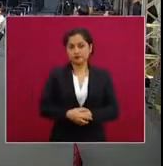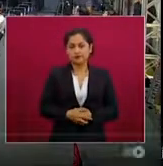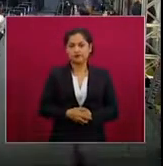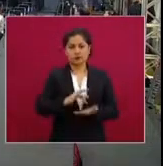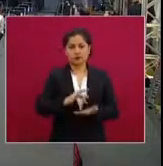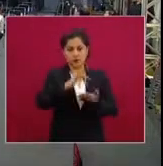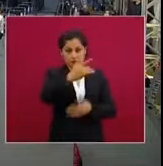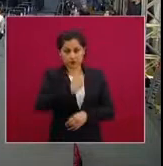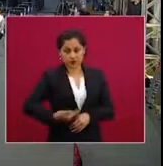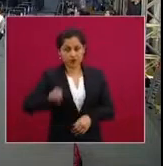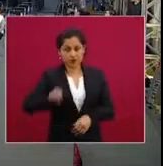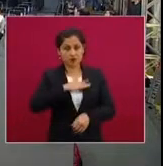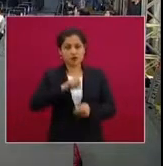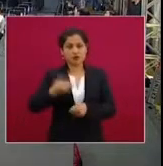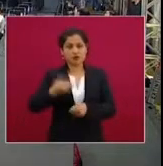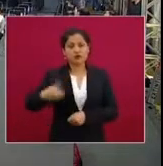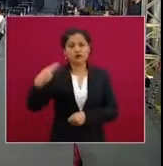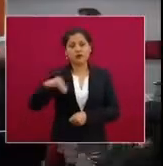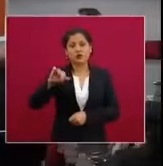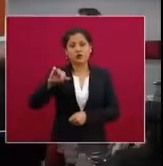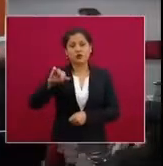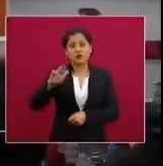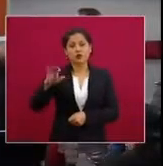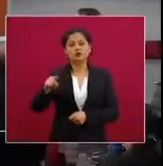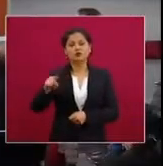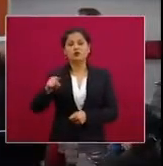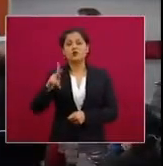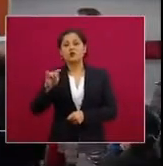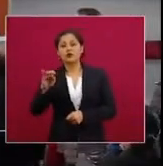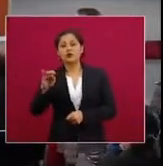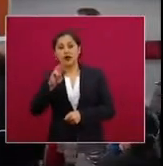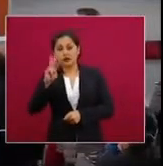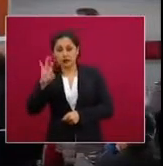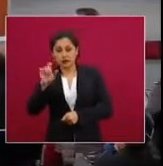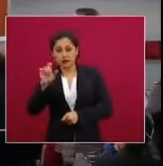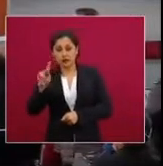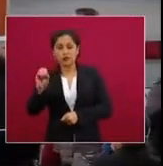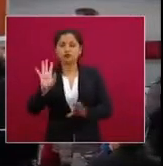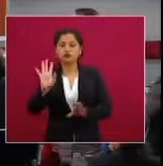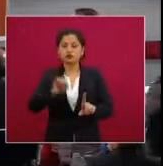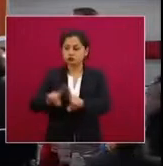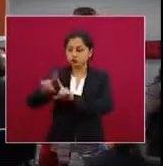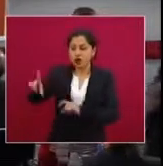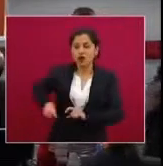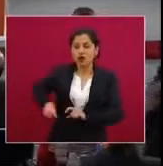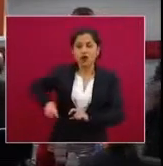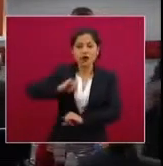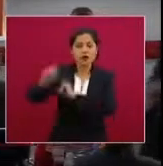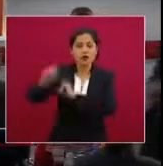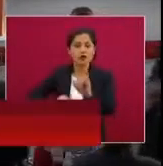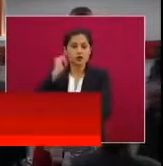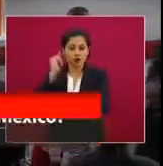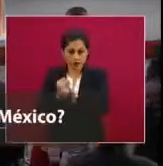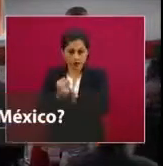señor presidente. Buenos días, Juan Carlos Machorro, del portal Expoc. Señor presidente, diversos gobiernos y empresas a nivel internacional pues están